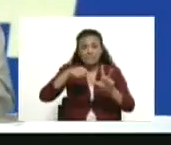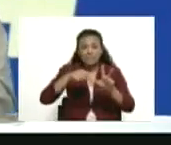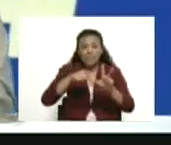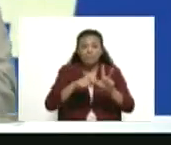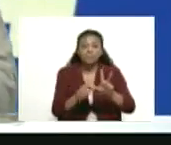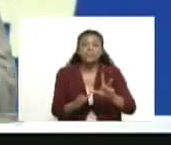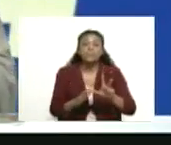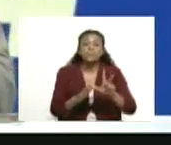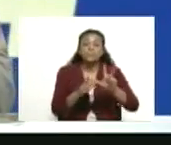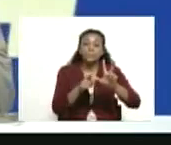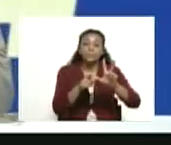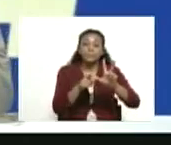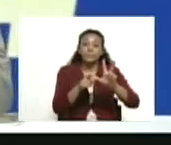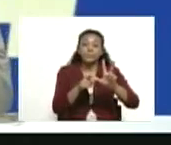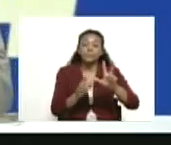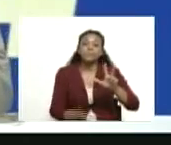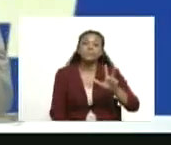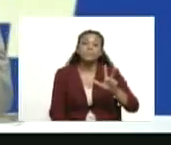nivel.